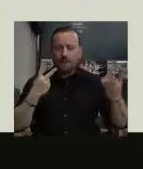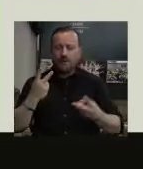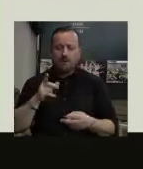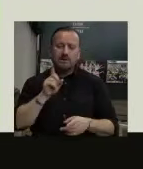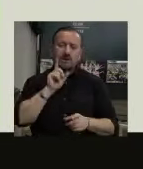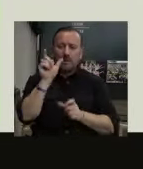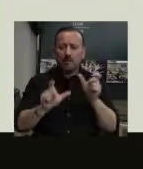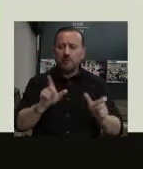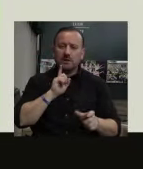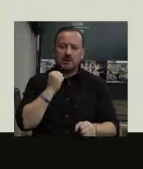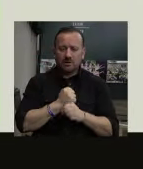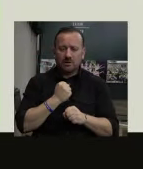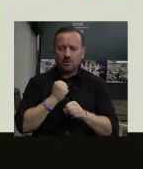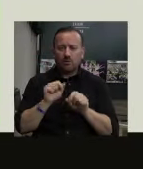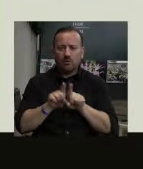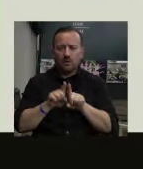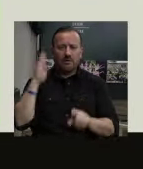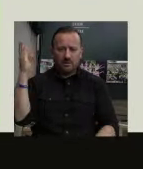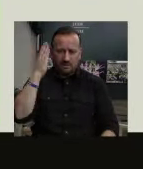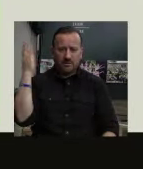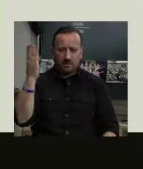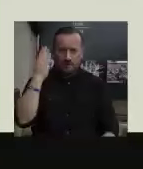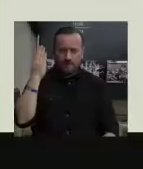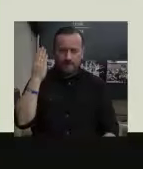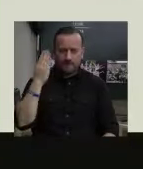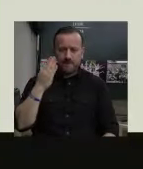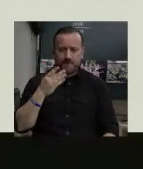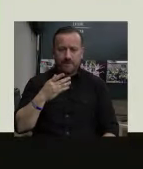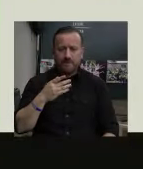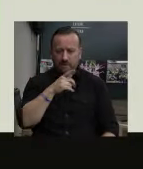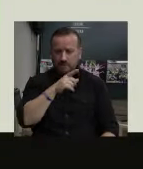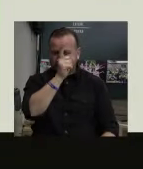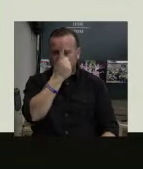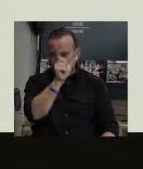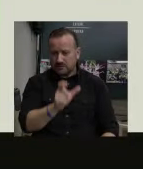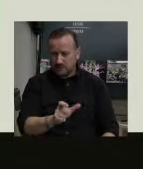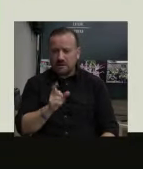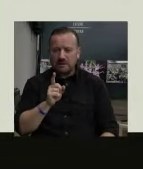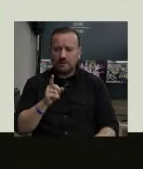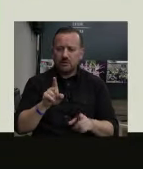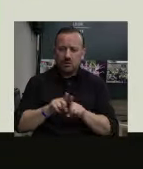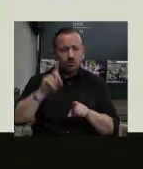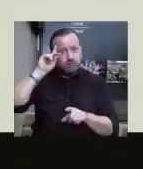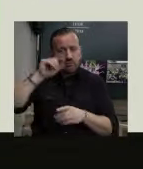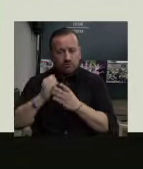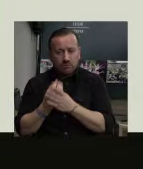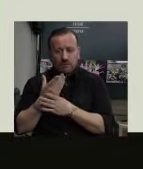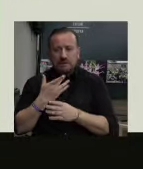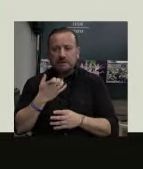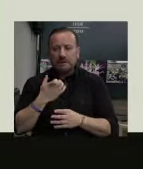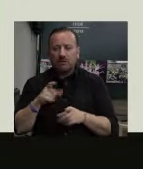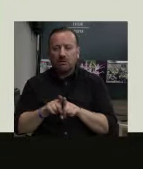gente que está trabajando desde la base para que una persona sea un innovador necesita qué dejar